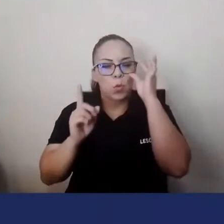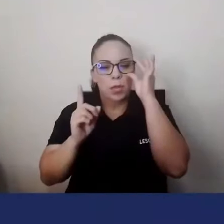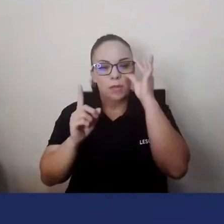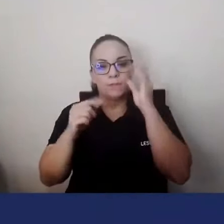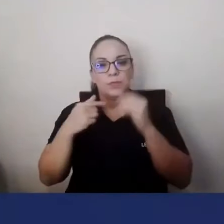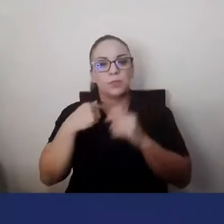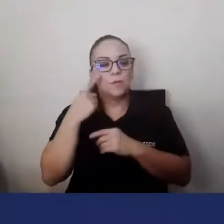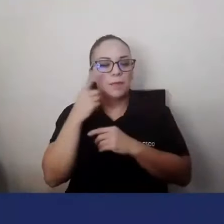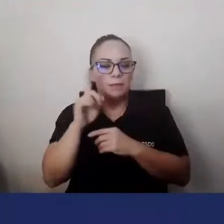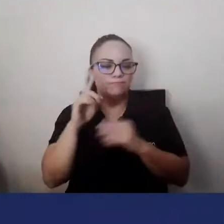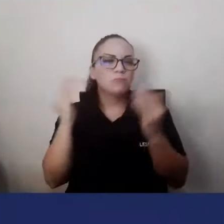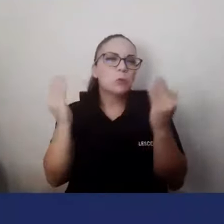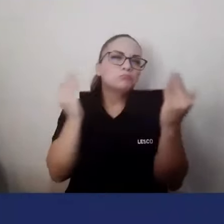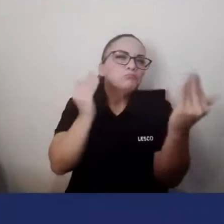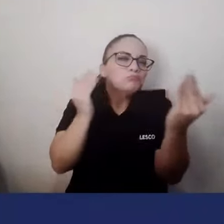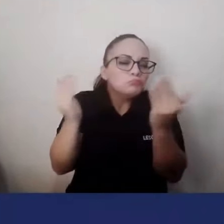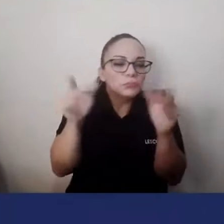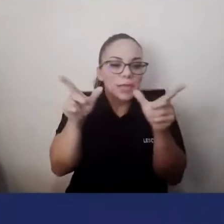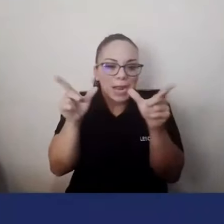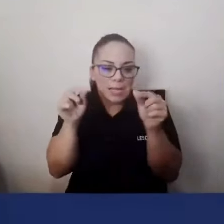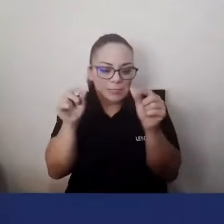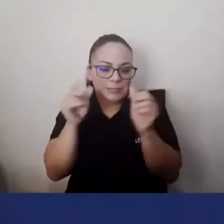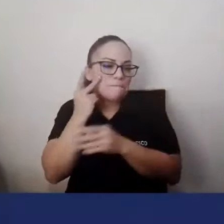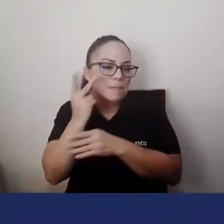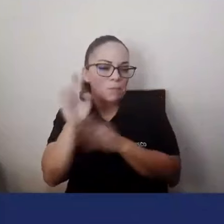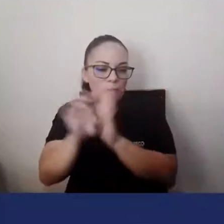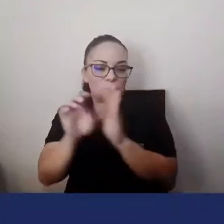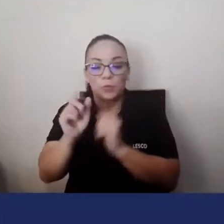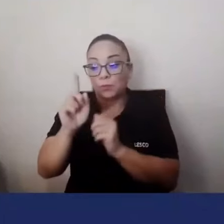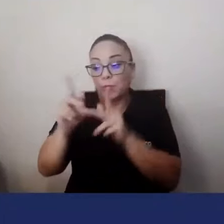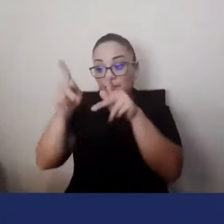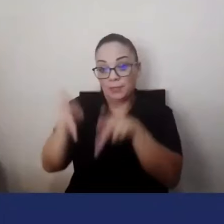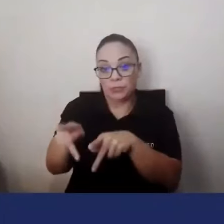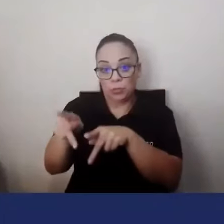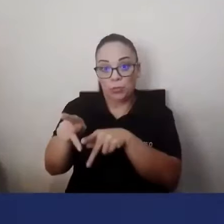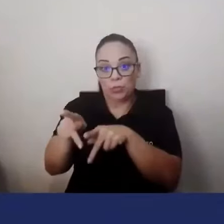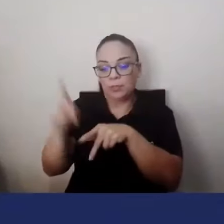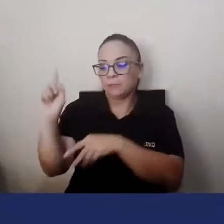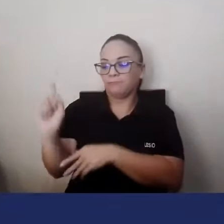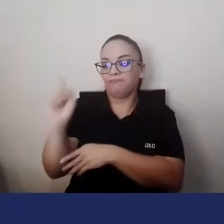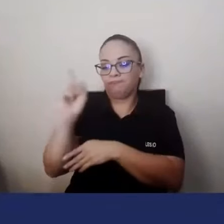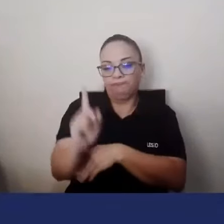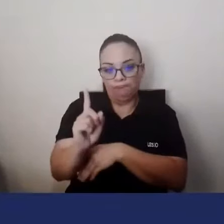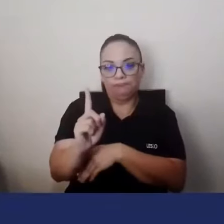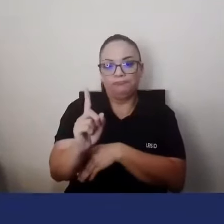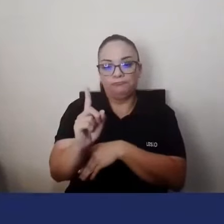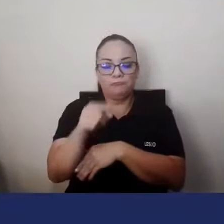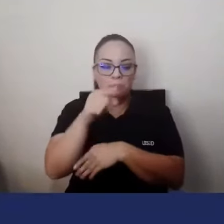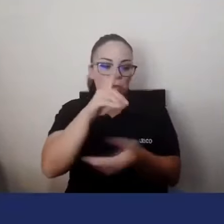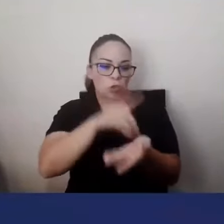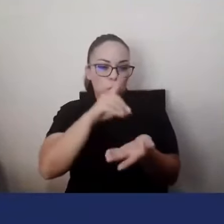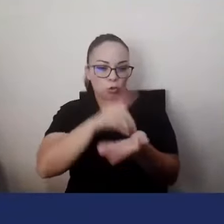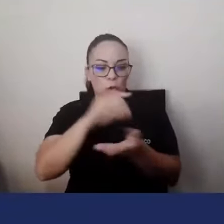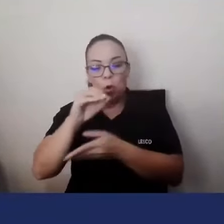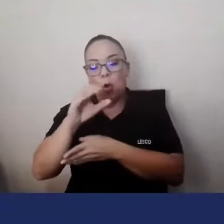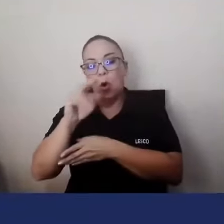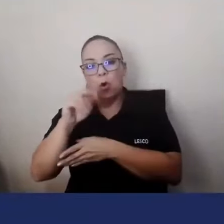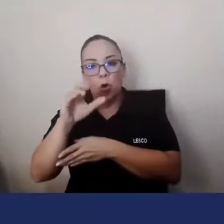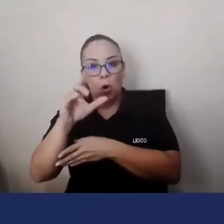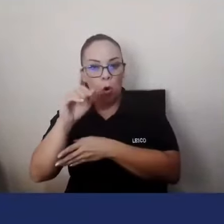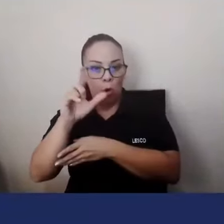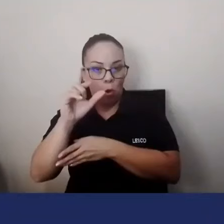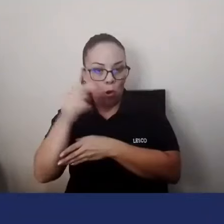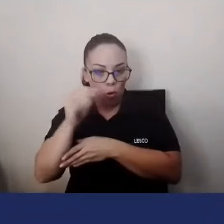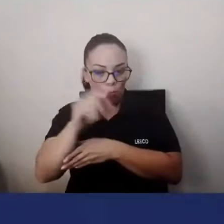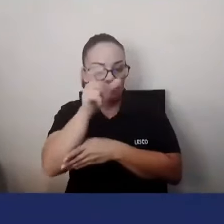cáncer. Cuando un paciente llega y se presenta ante un médico oncólogo y este le indica el